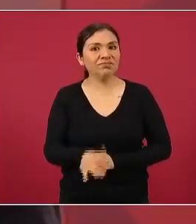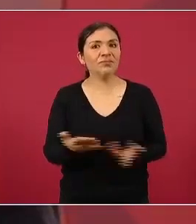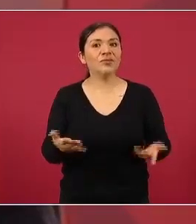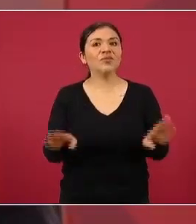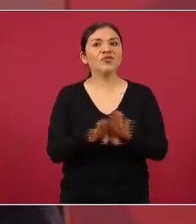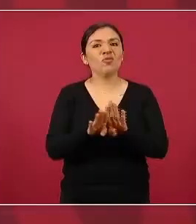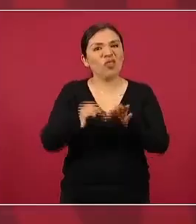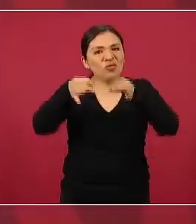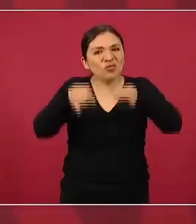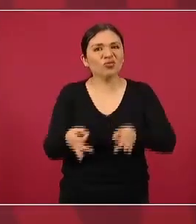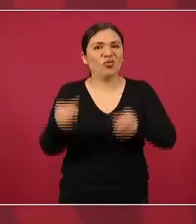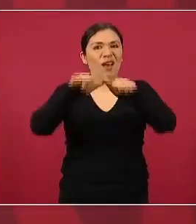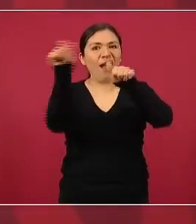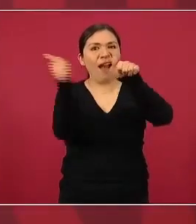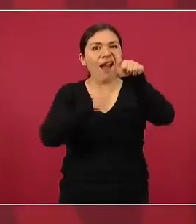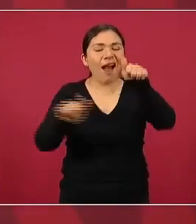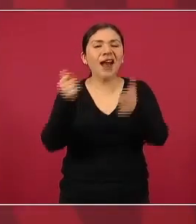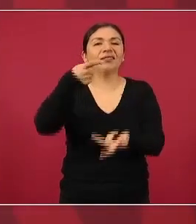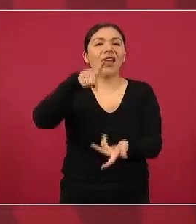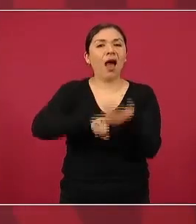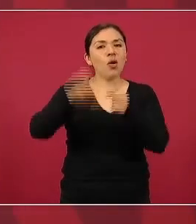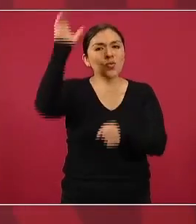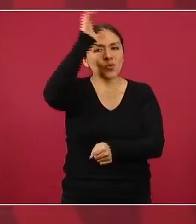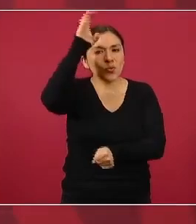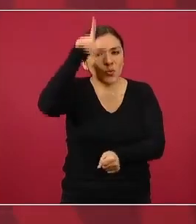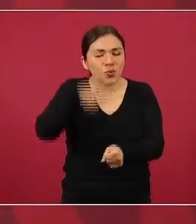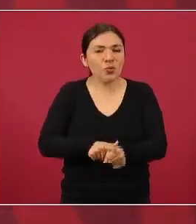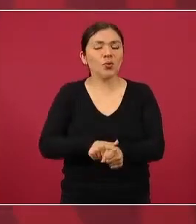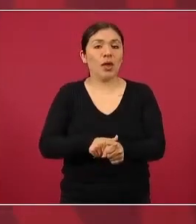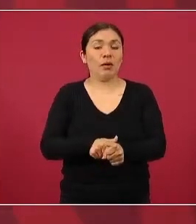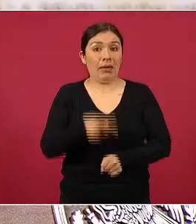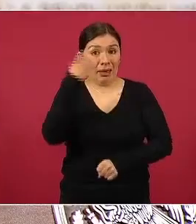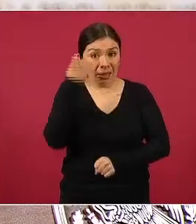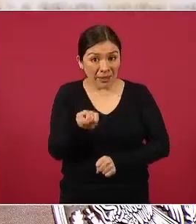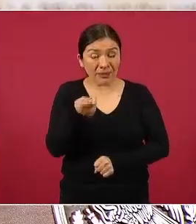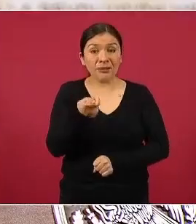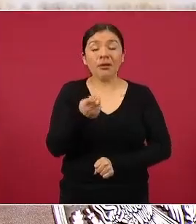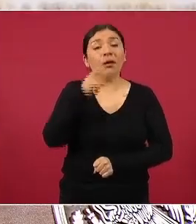es arte, cultura, que no se ve